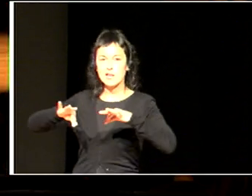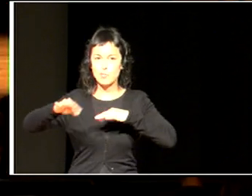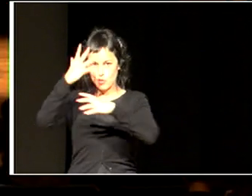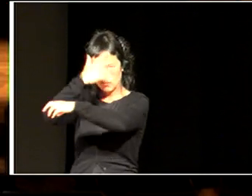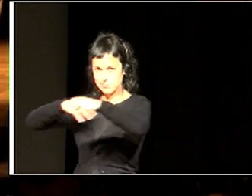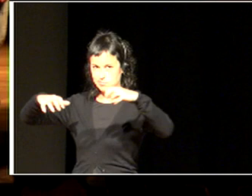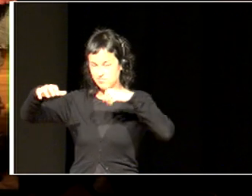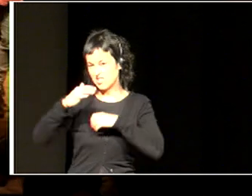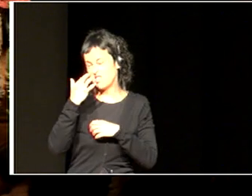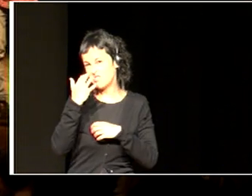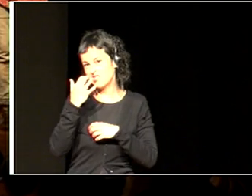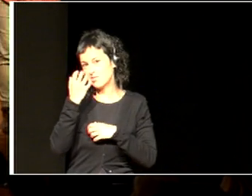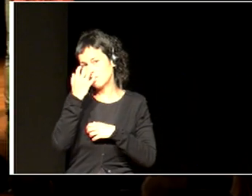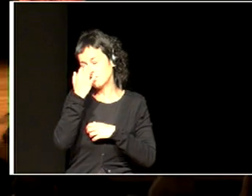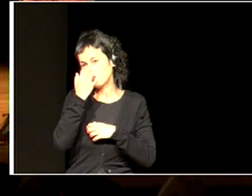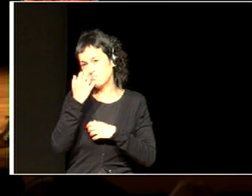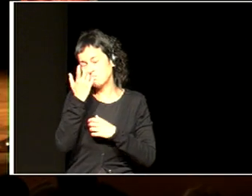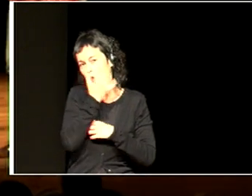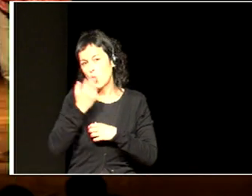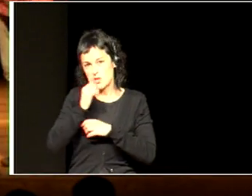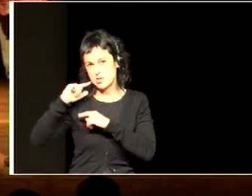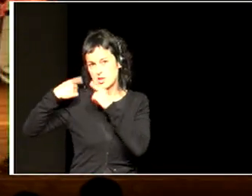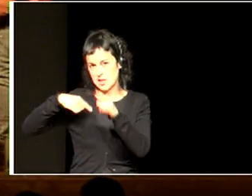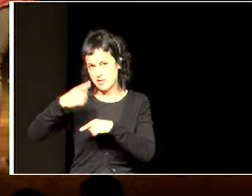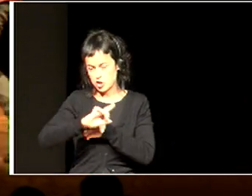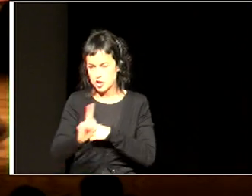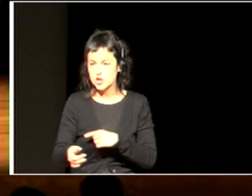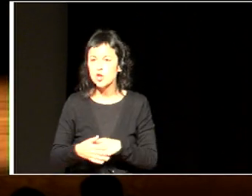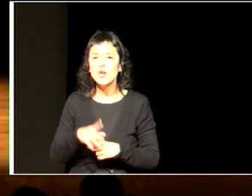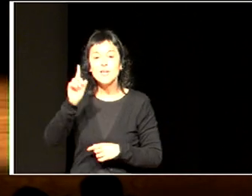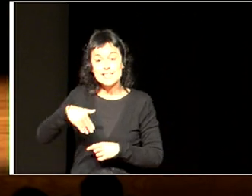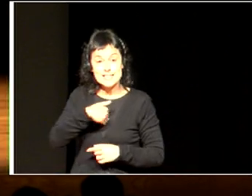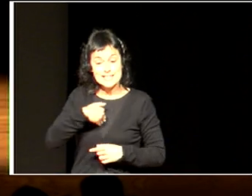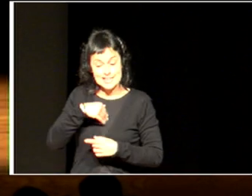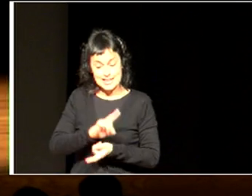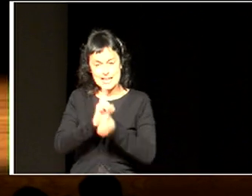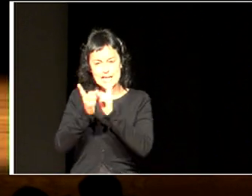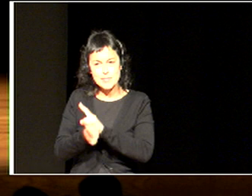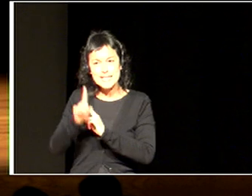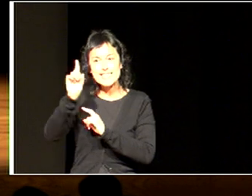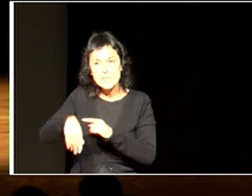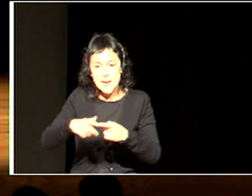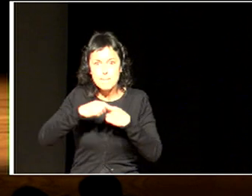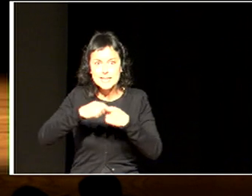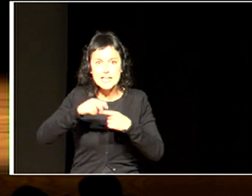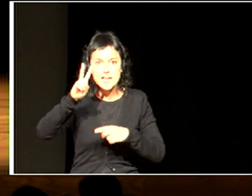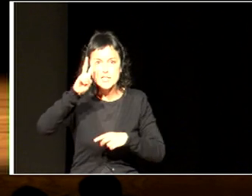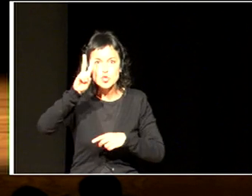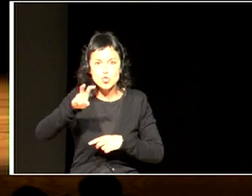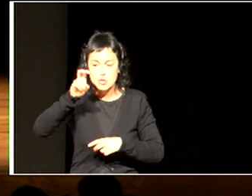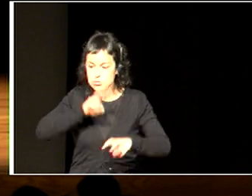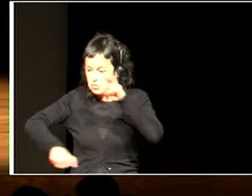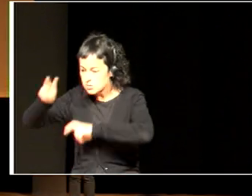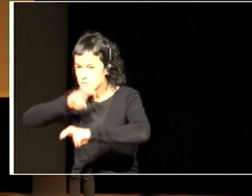demás que ahora veremos un momento sino también cambiar los roles en el sentido de la búsqueda de esos materiales nuevos y